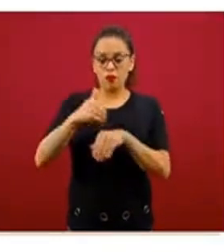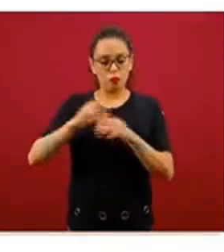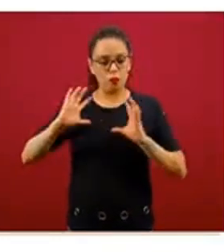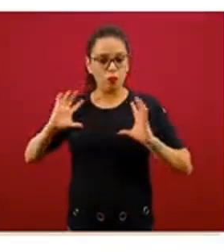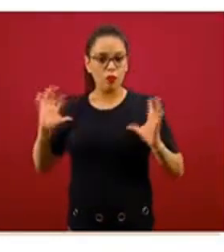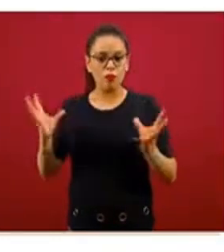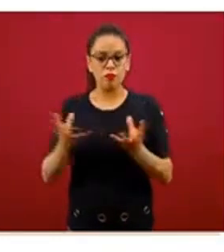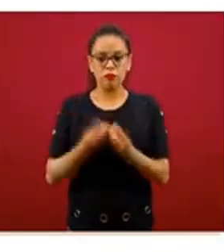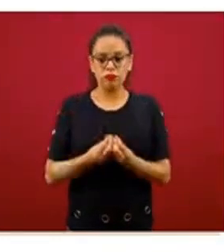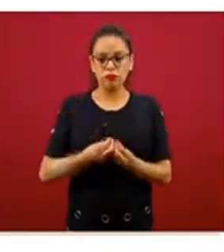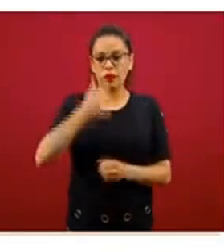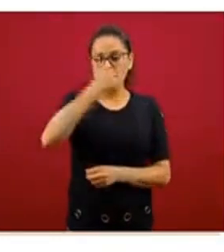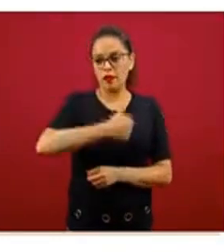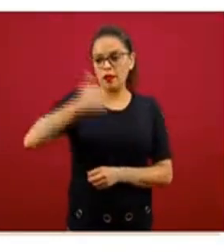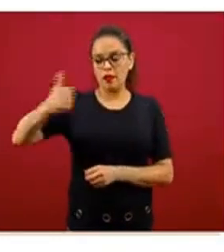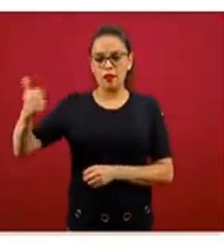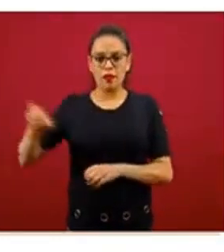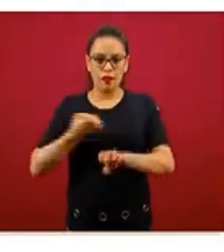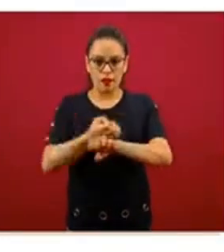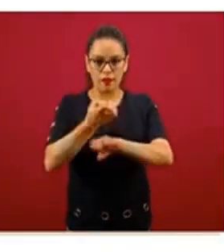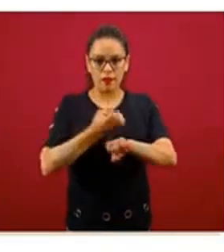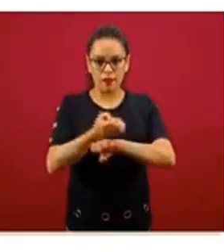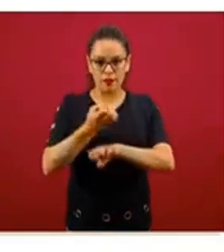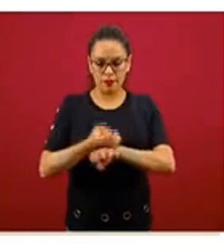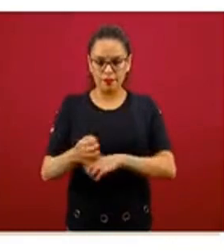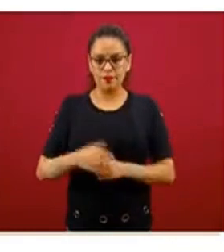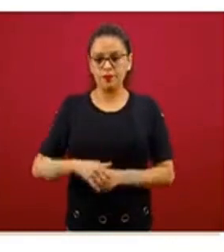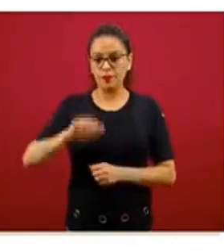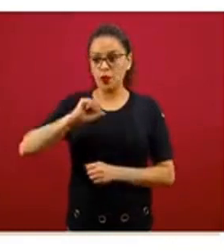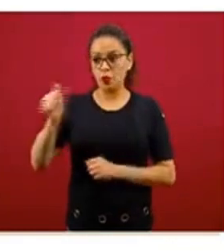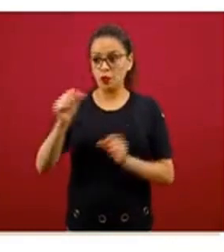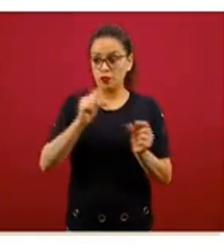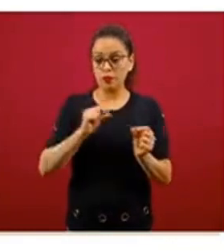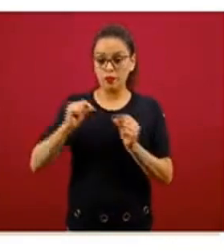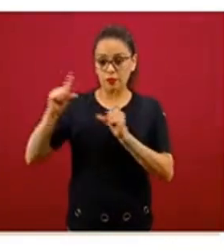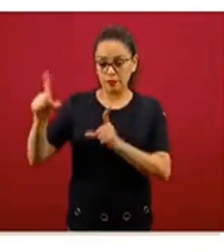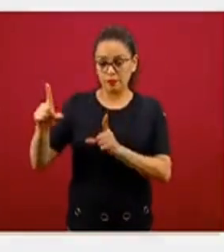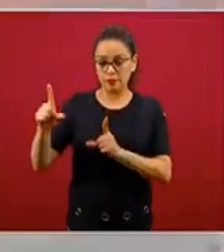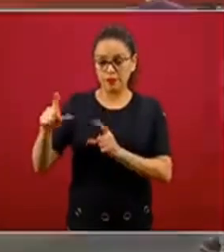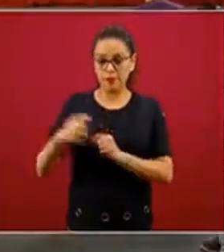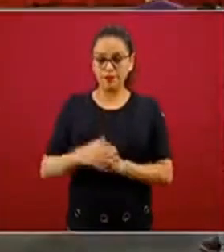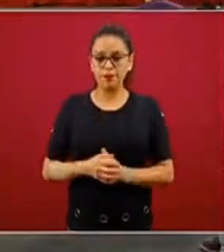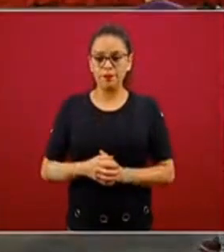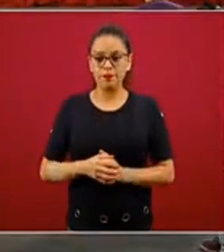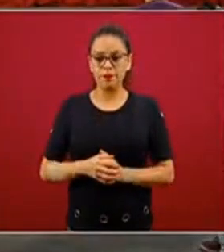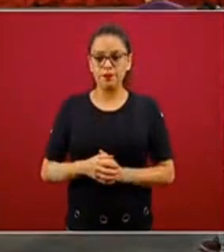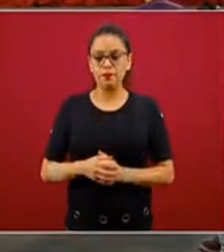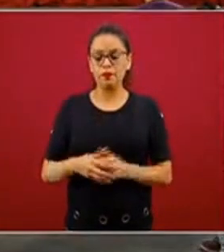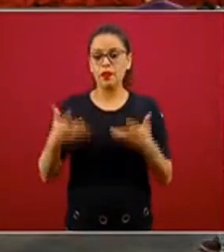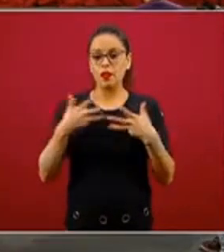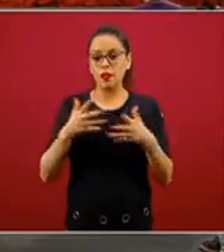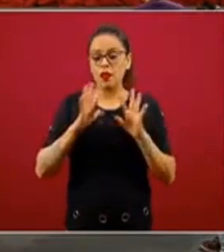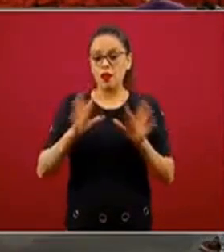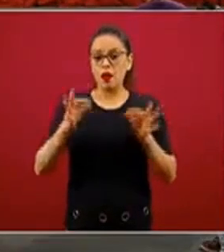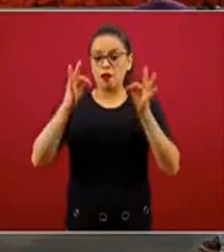totales para cada entidad federativa. Y en la siguiente diapositiva vamos a ver los confirmados activos,